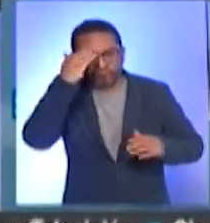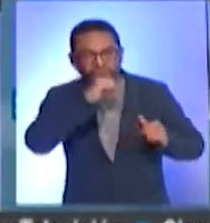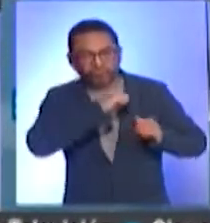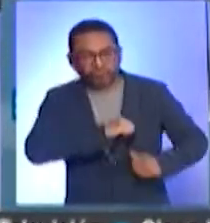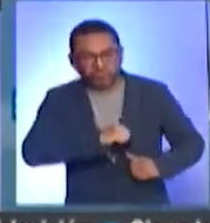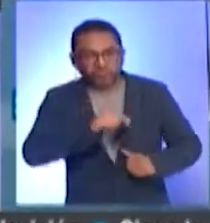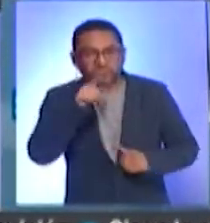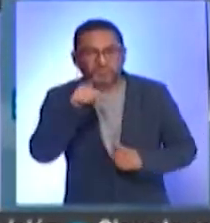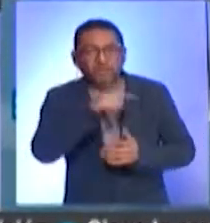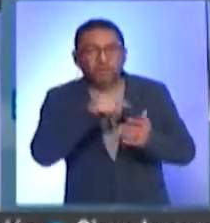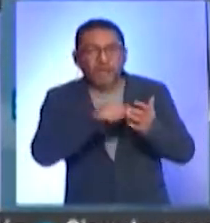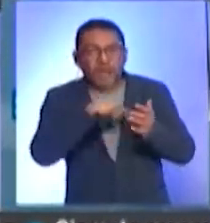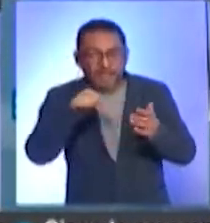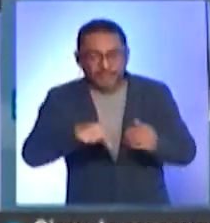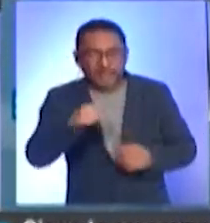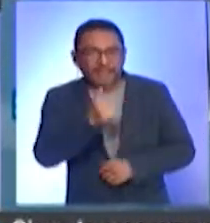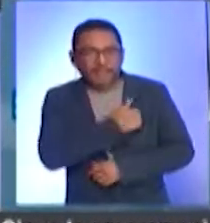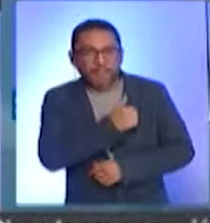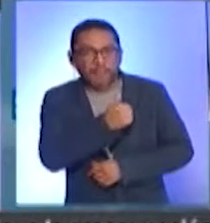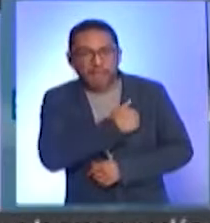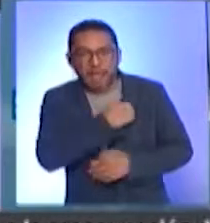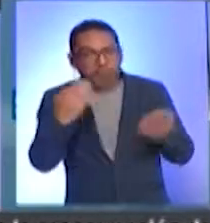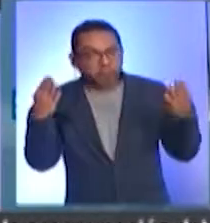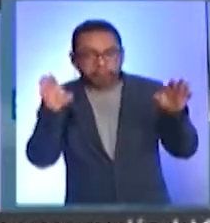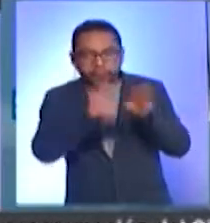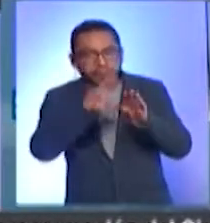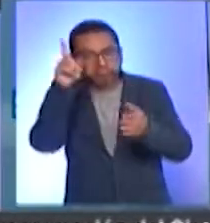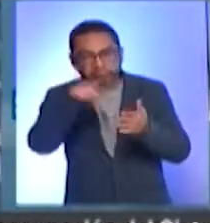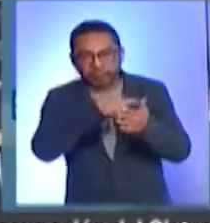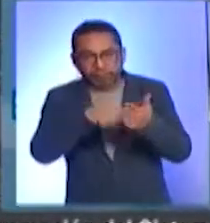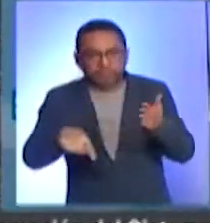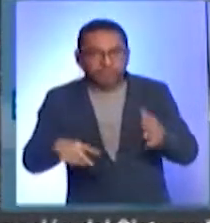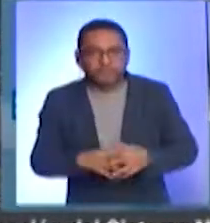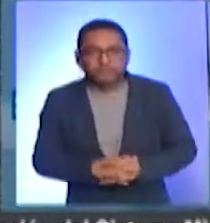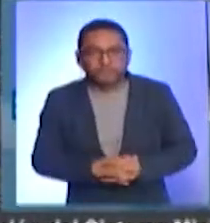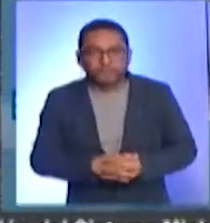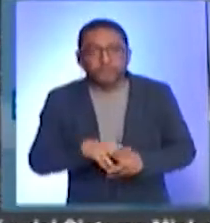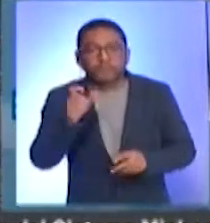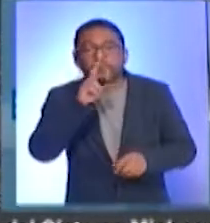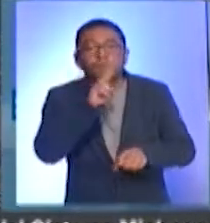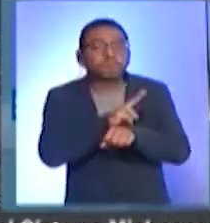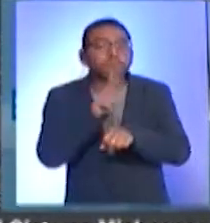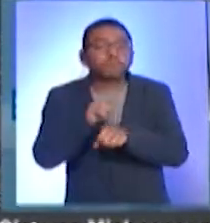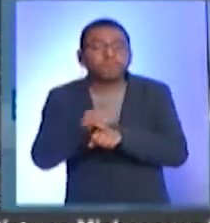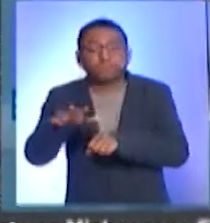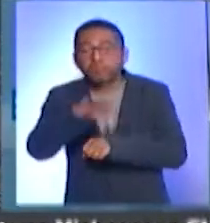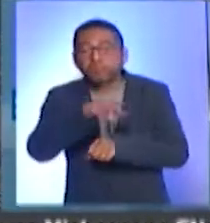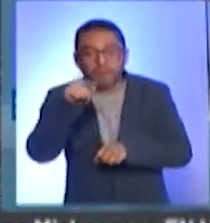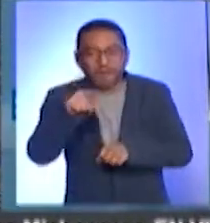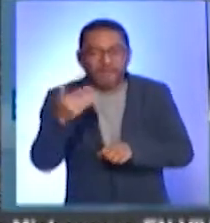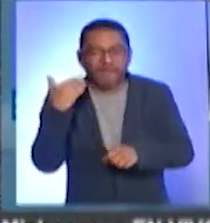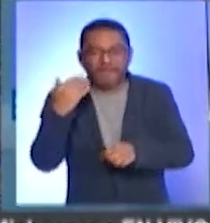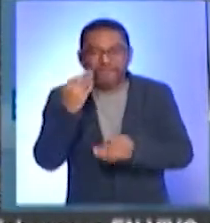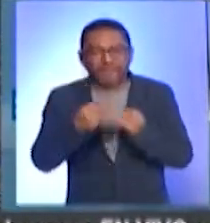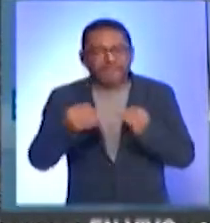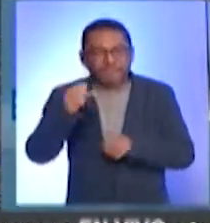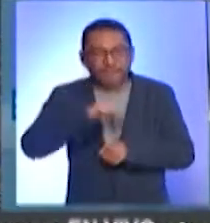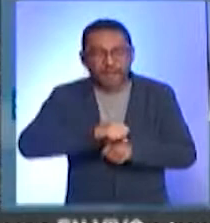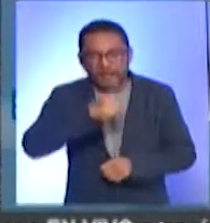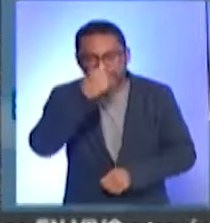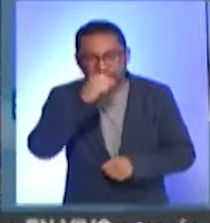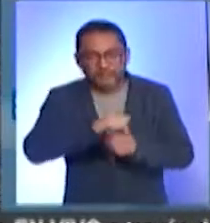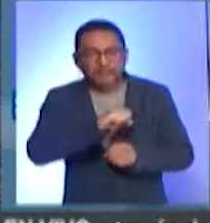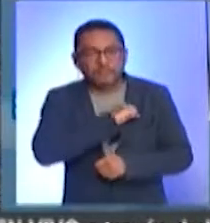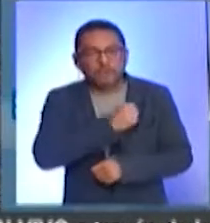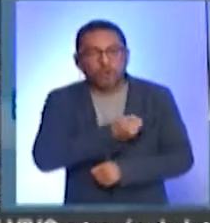establecimientos en la capital michoacana durante un operativo sanitario llevado a cabo el fin de semana por parte de la secretaría de